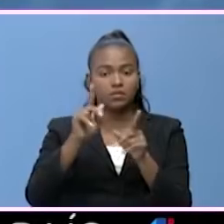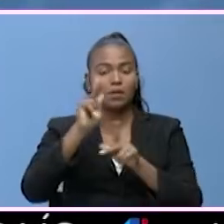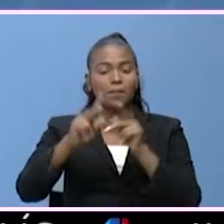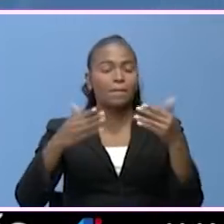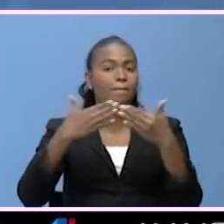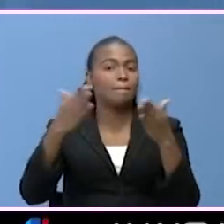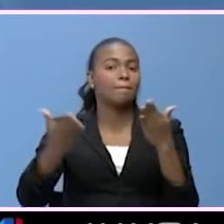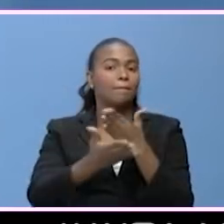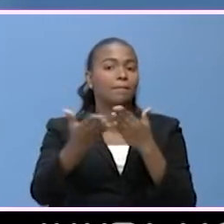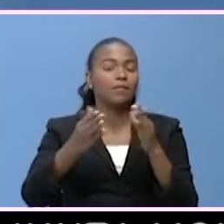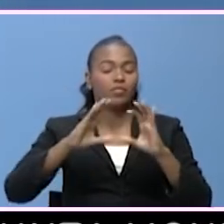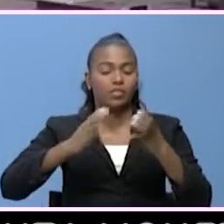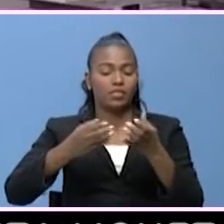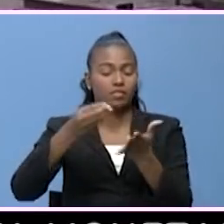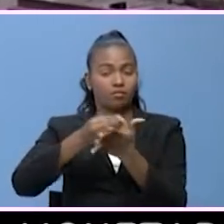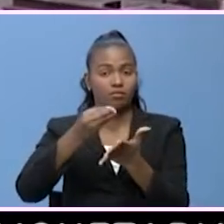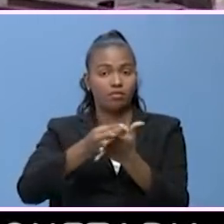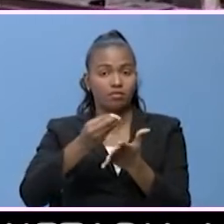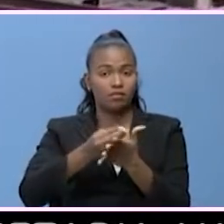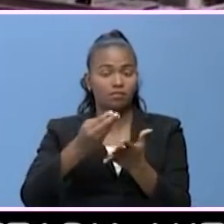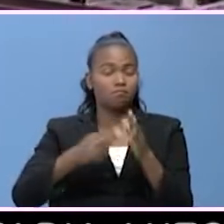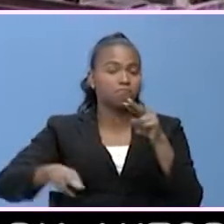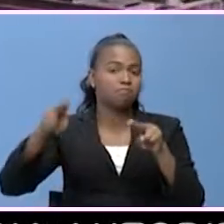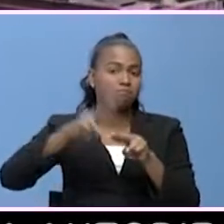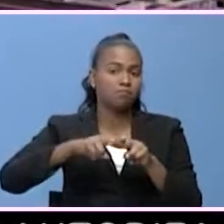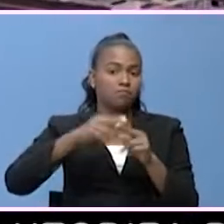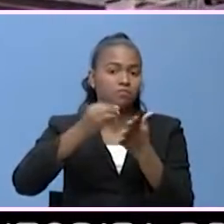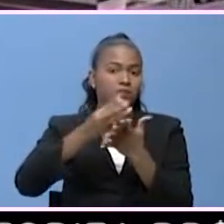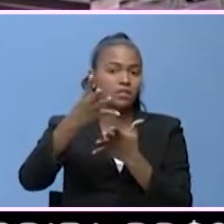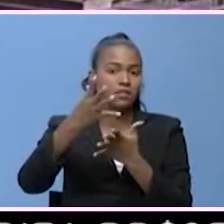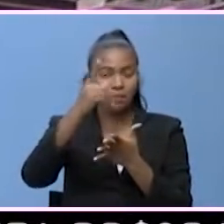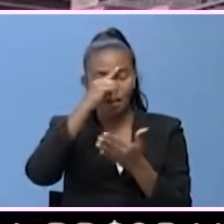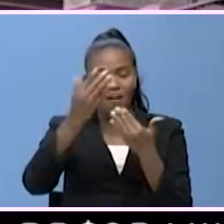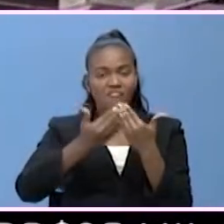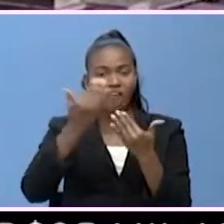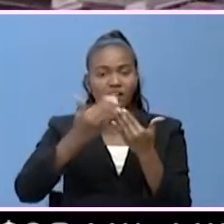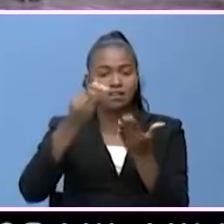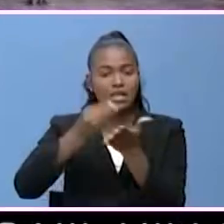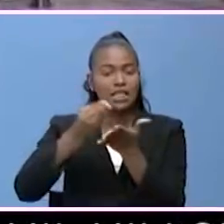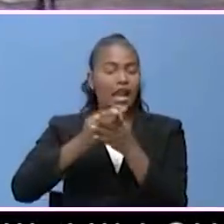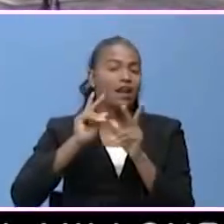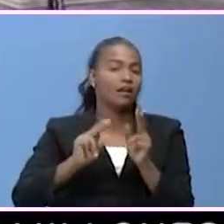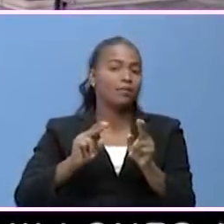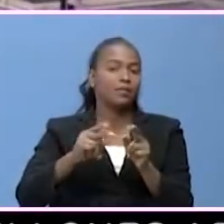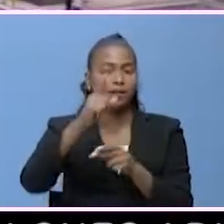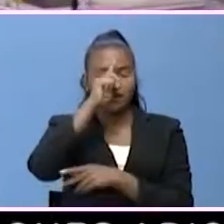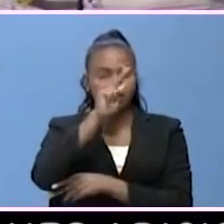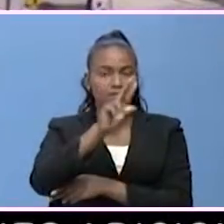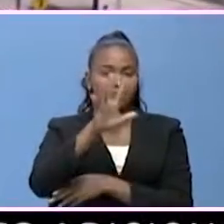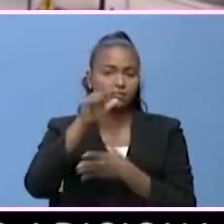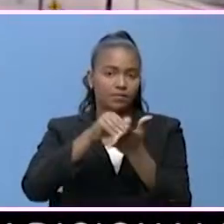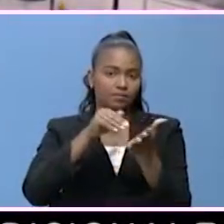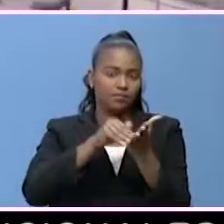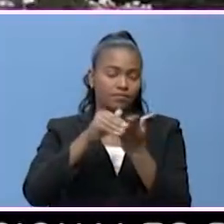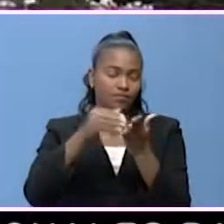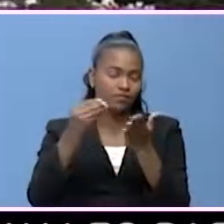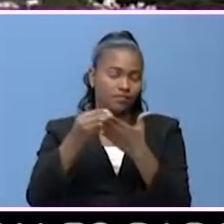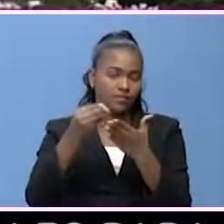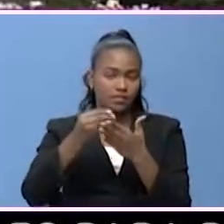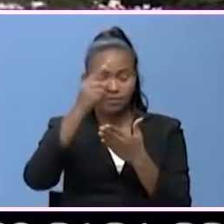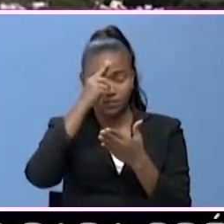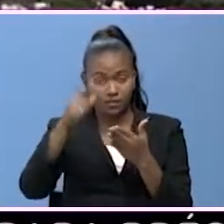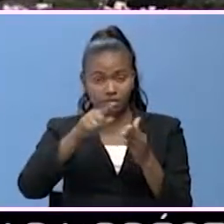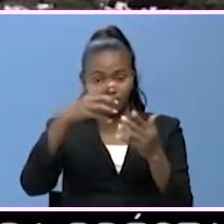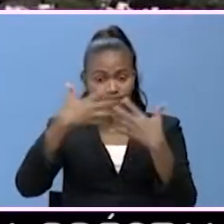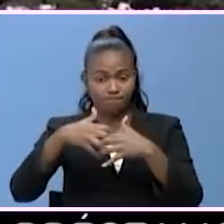en general que la Junta Monetaria incrementó el monto de la facilidad de liquidez rápida en $25 mil millones para que